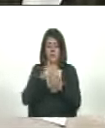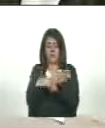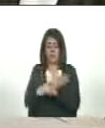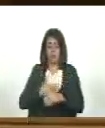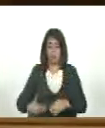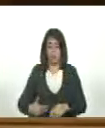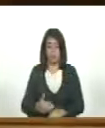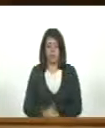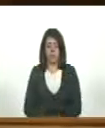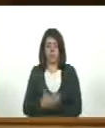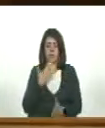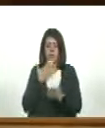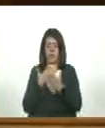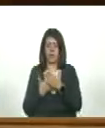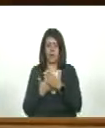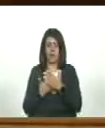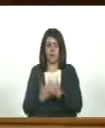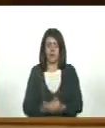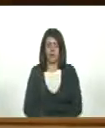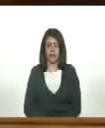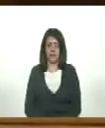presidente. Gracias, diputado.